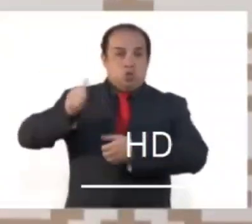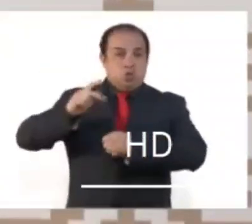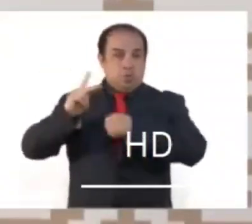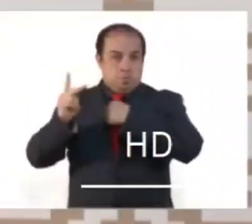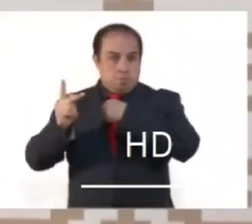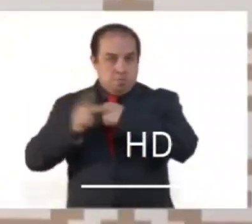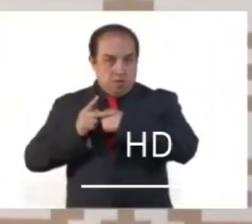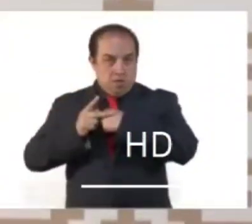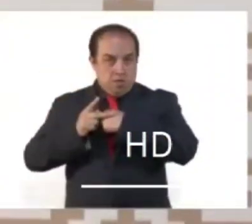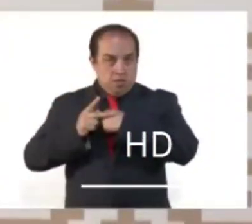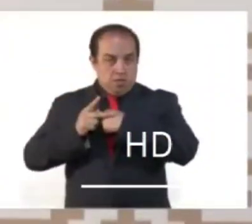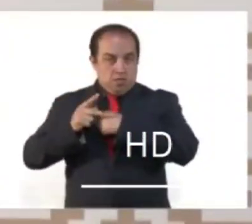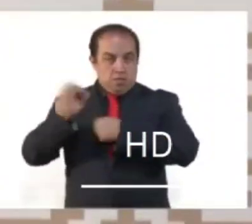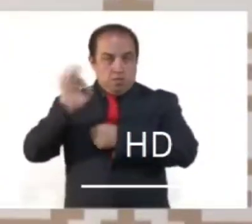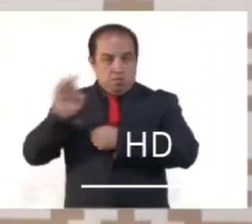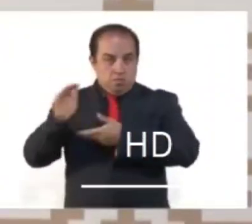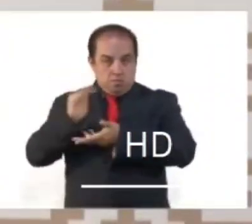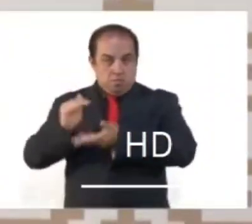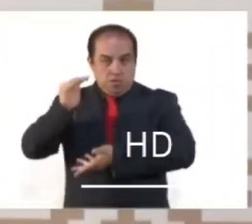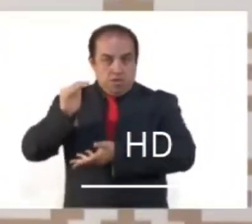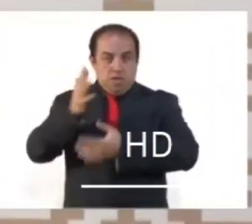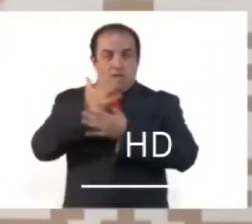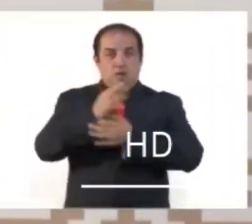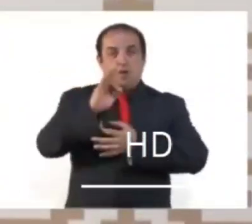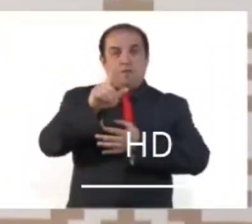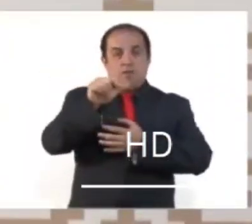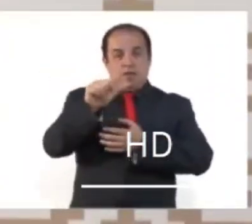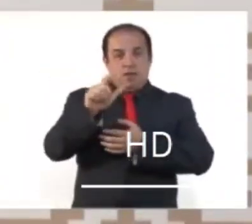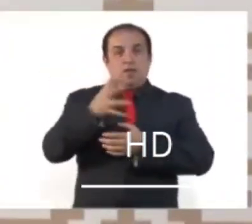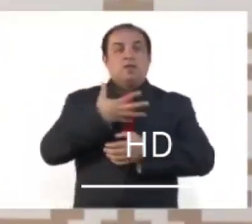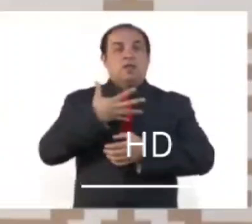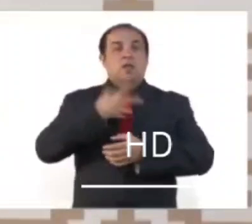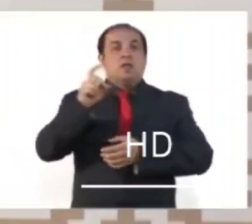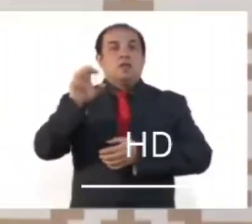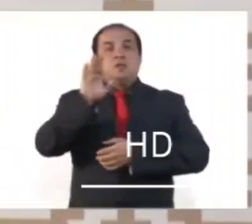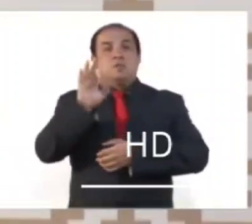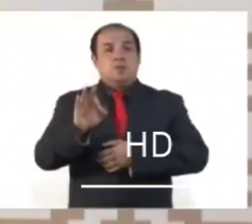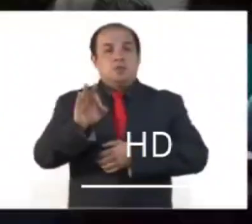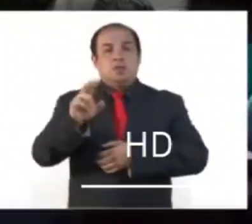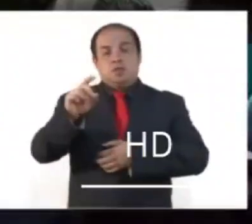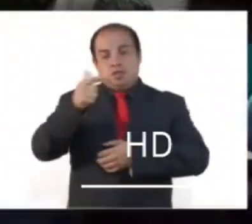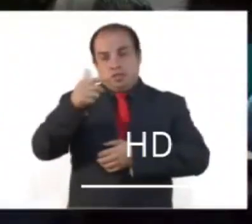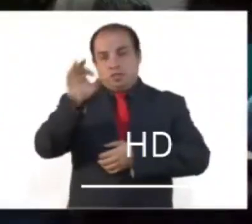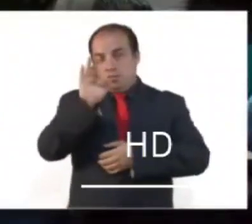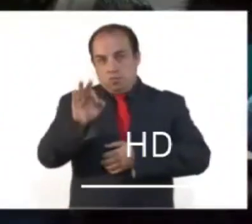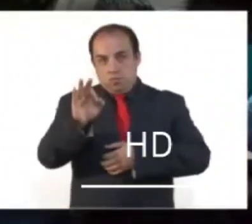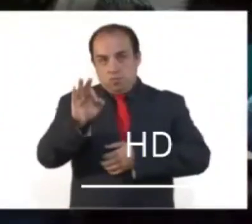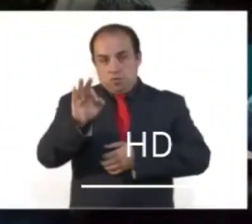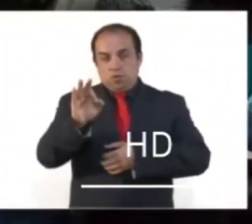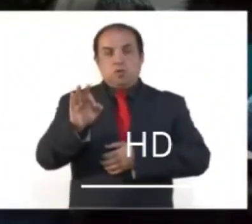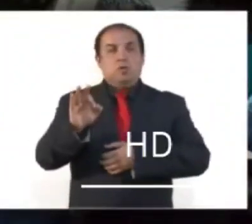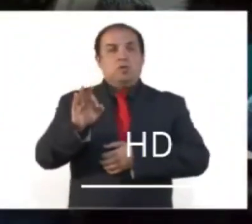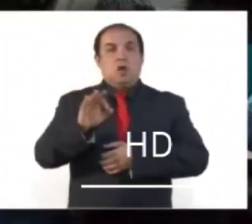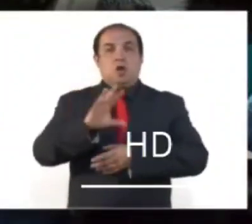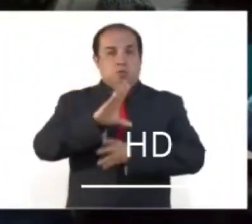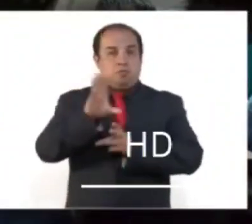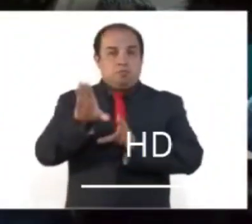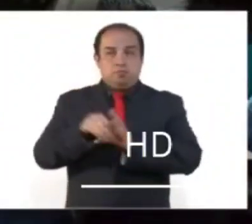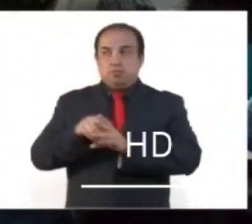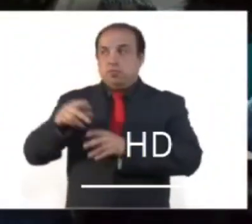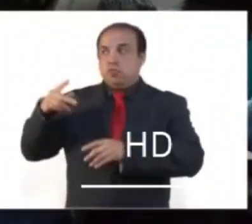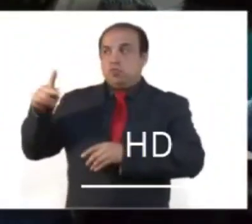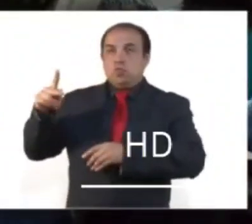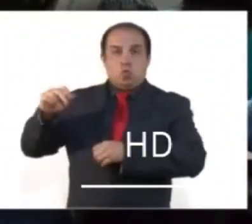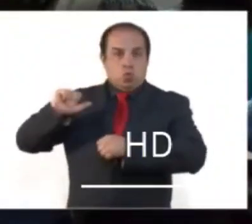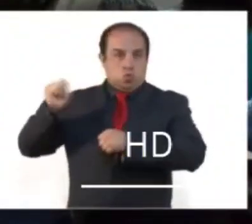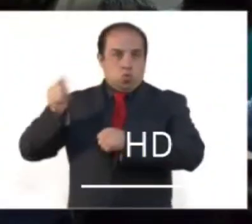dio un dato Fadlala Cavani, andábamos en el 30%, andamos en el 37% del total de la inversión extranjera